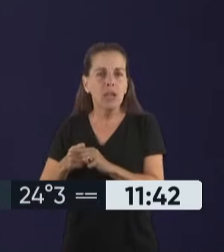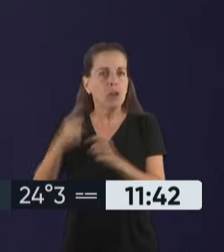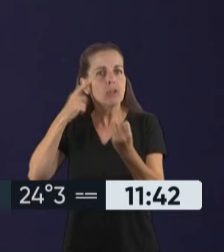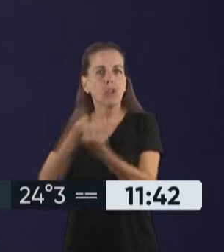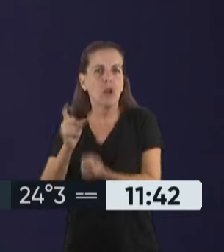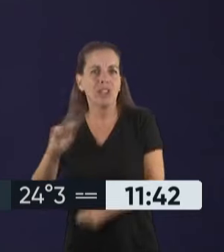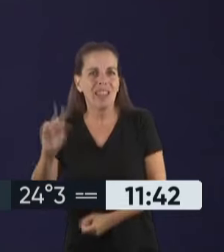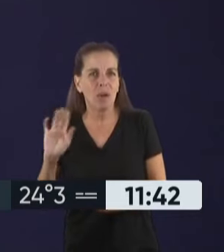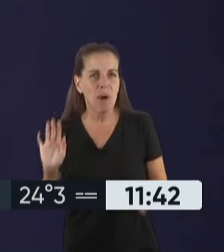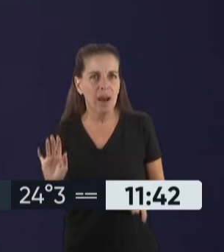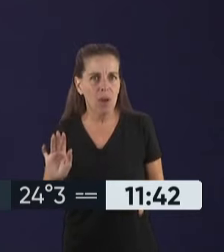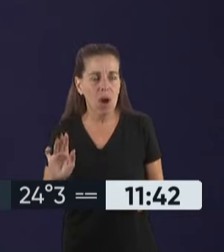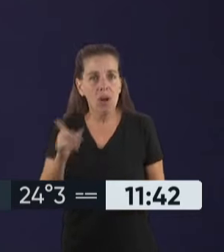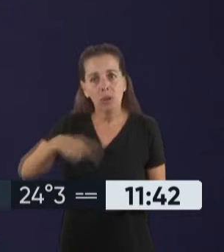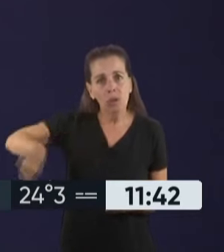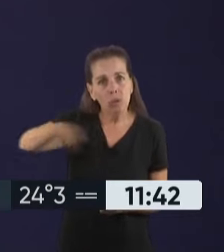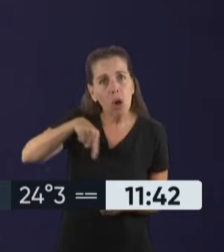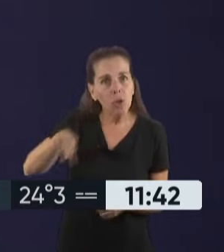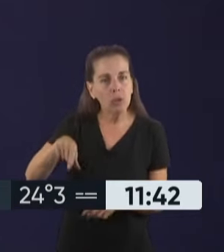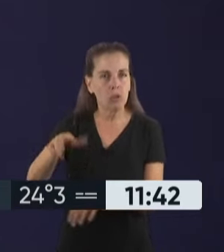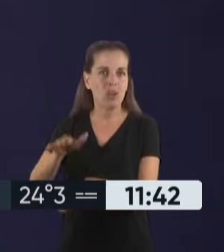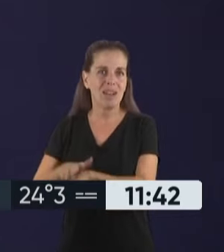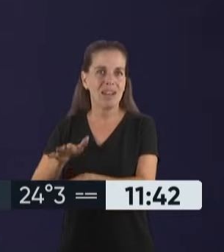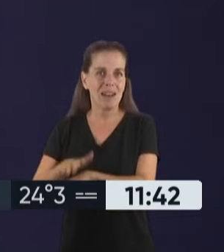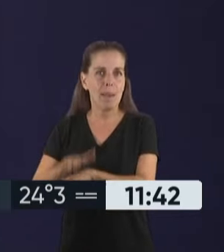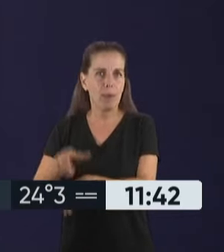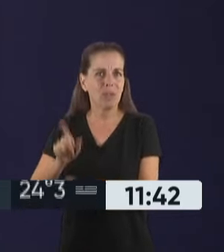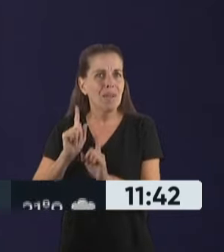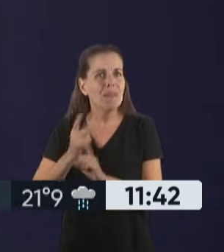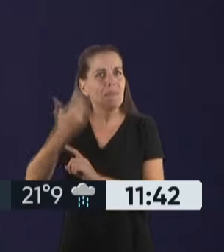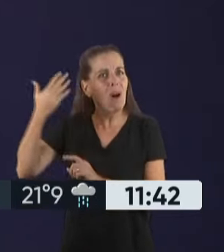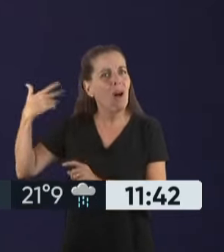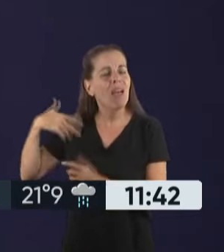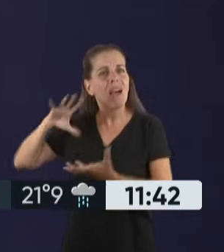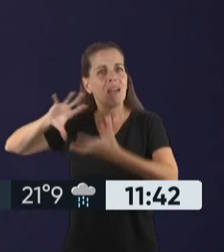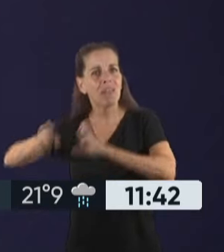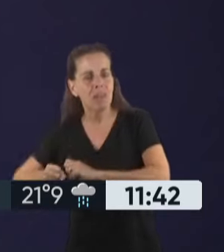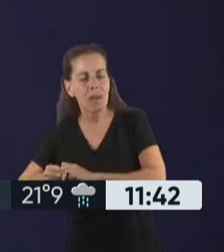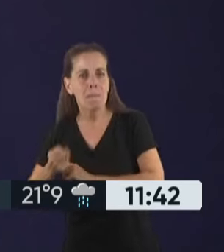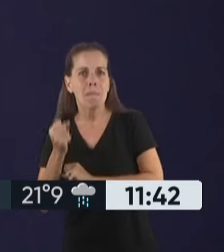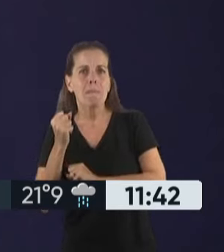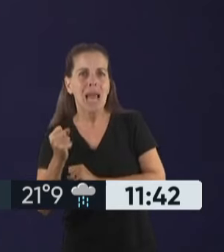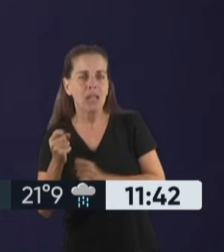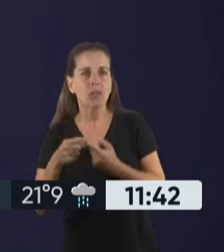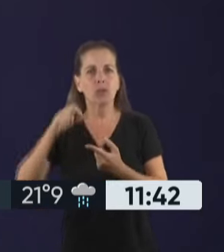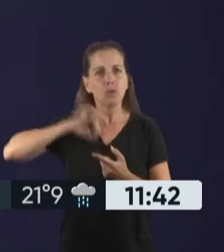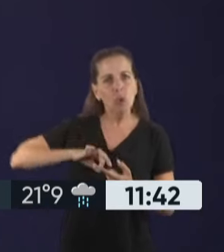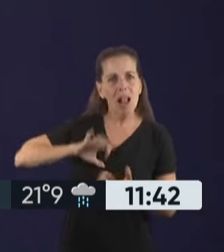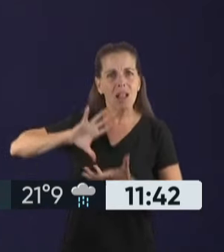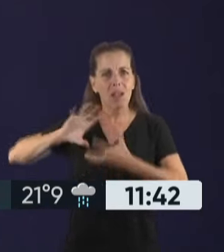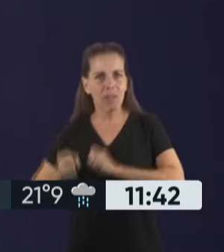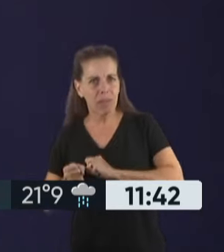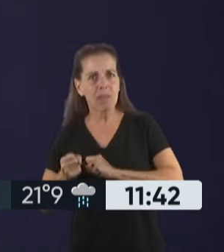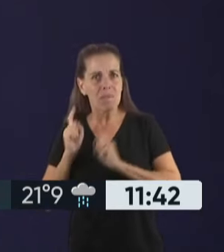increíblemente son responsables de haber despedazado la moneda des despedazado el